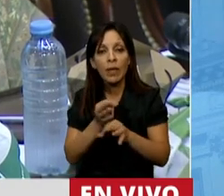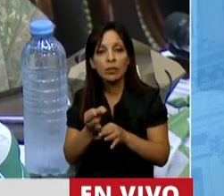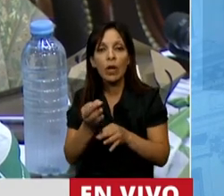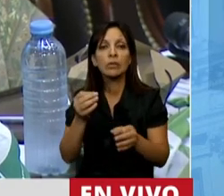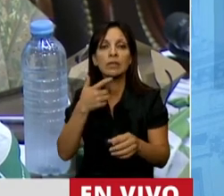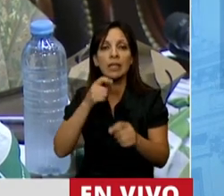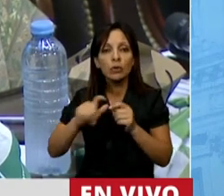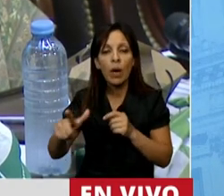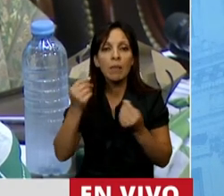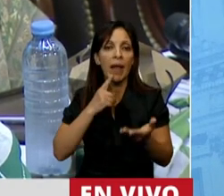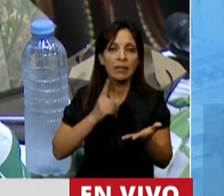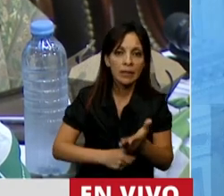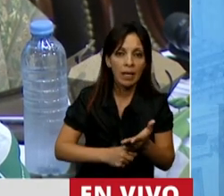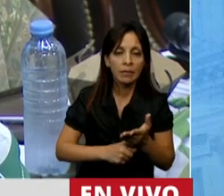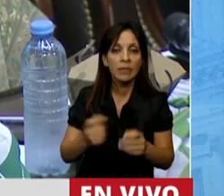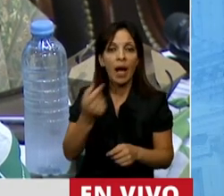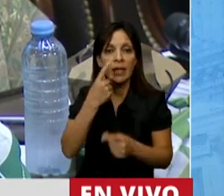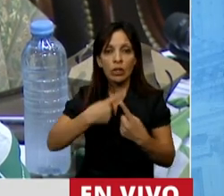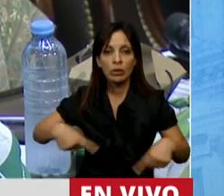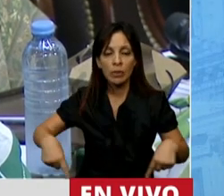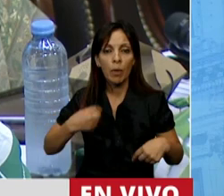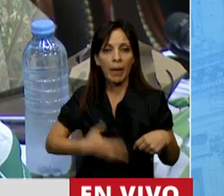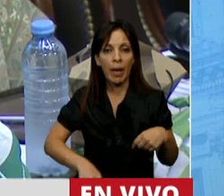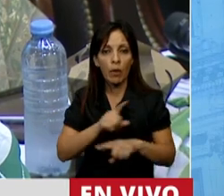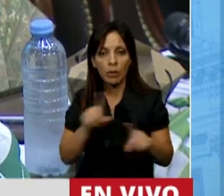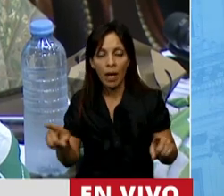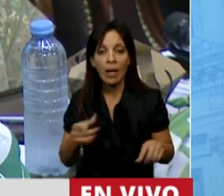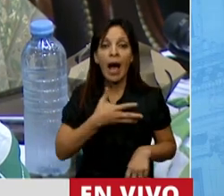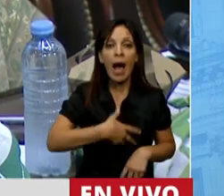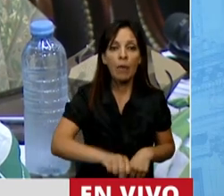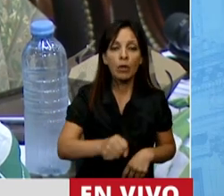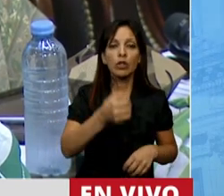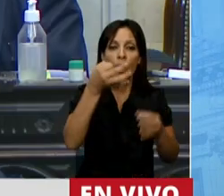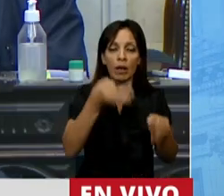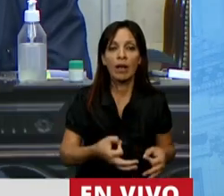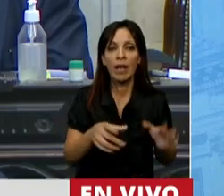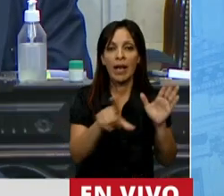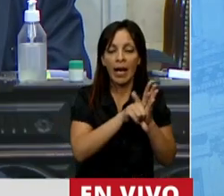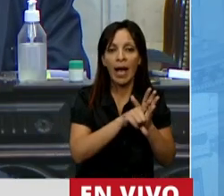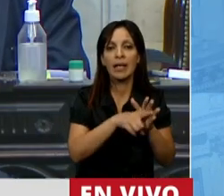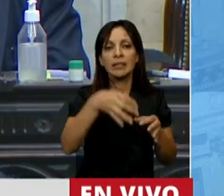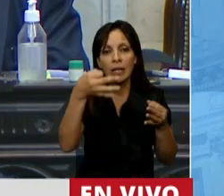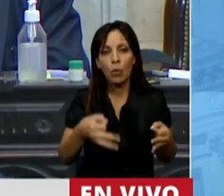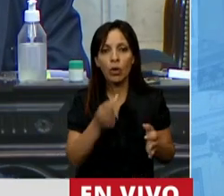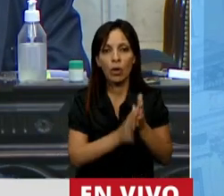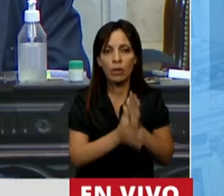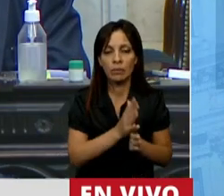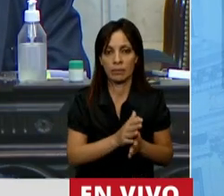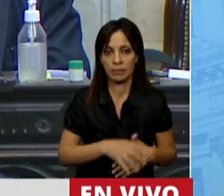decidir, anticonceptivos para no abortar, aborto legal, seguro y gratuito para no morir.